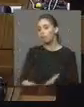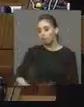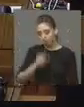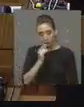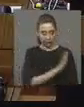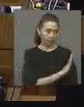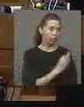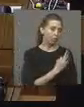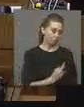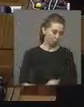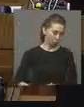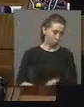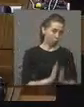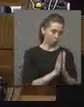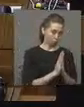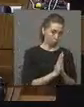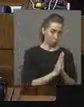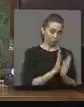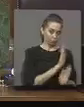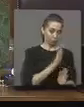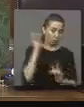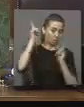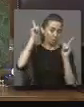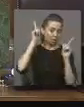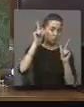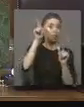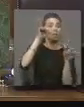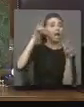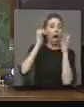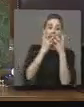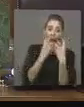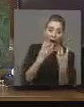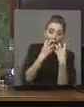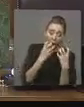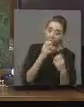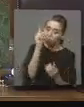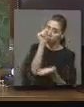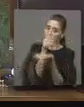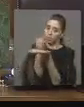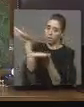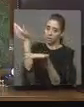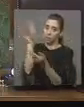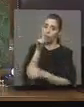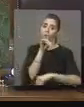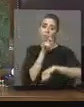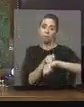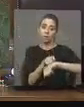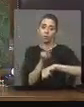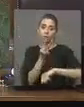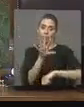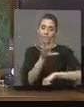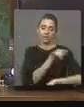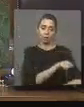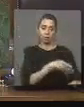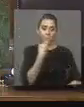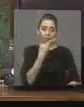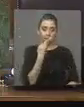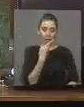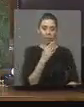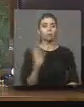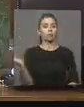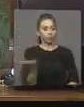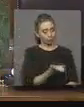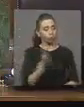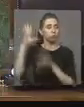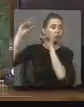Diputado, le pido, si sigue así, voy a tener que desalojar. Asumo. un minuto, queda un minuto veinticinco la intervención. Dejemos,